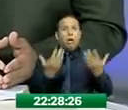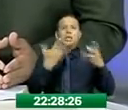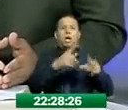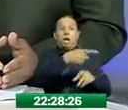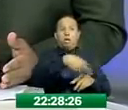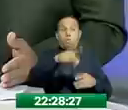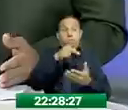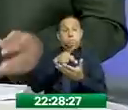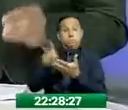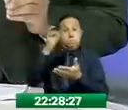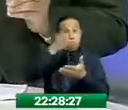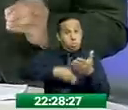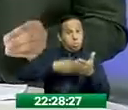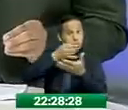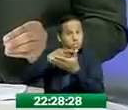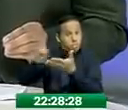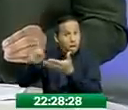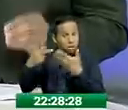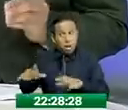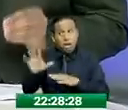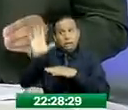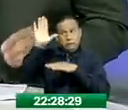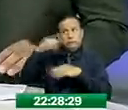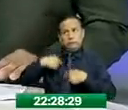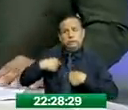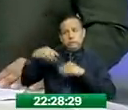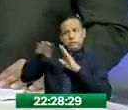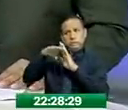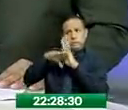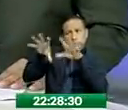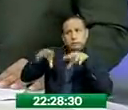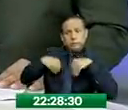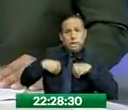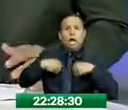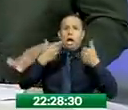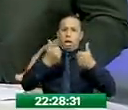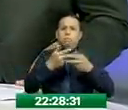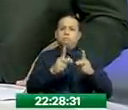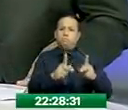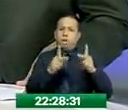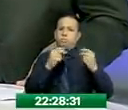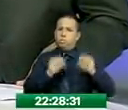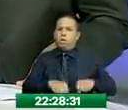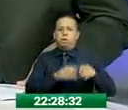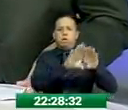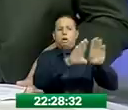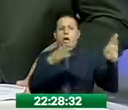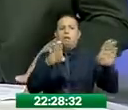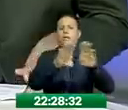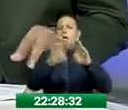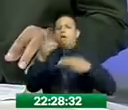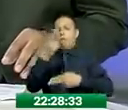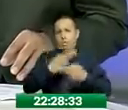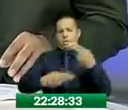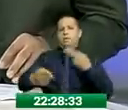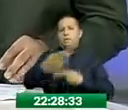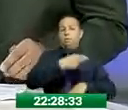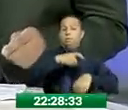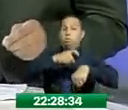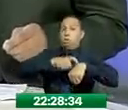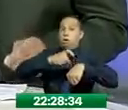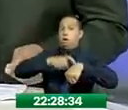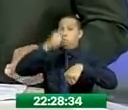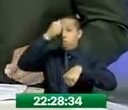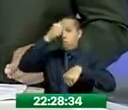correspondiente y comprometerse a tomar las debidas medidas de bioseguridad y así podrán atender a sus clientes en los horarios permitidos